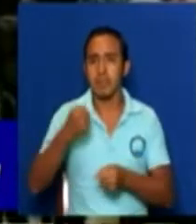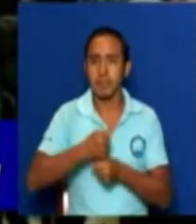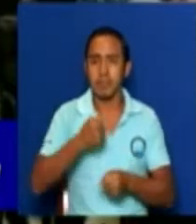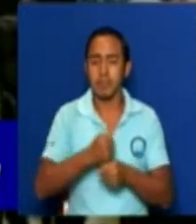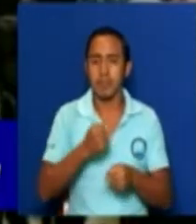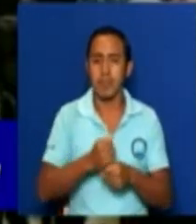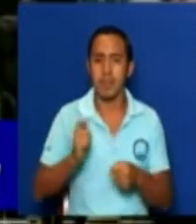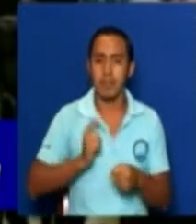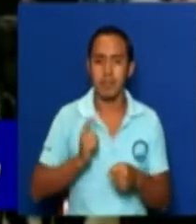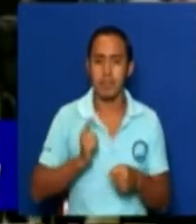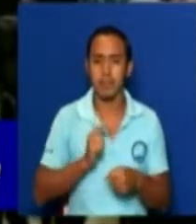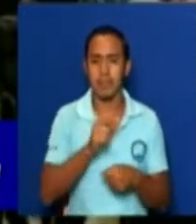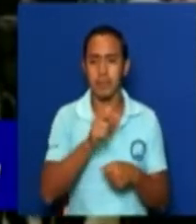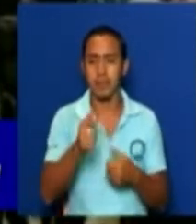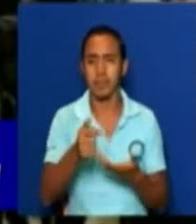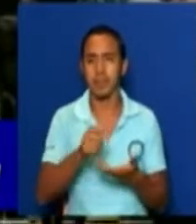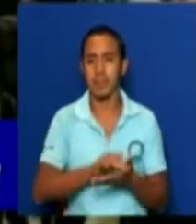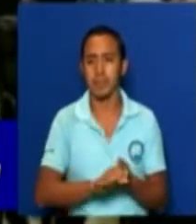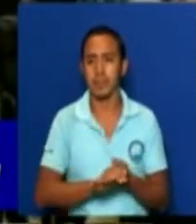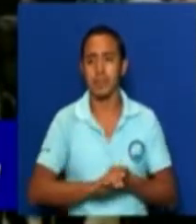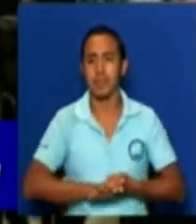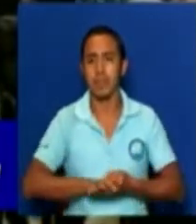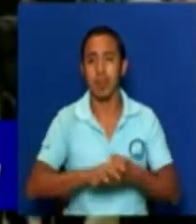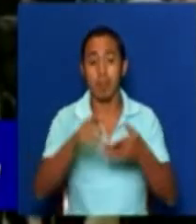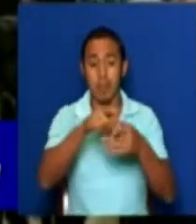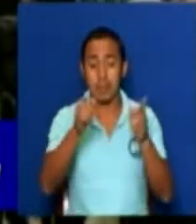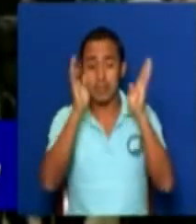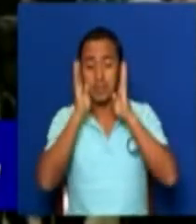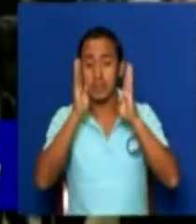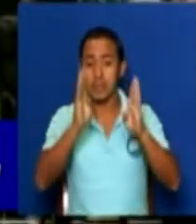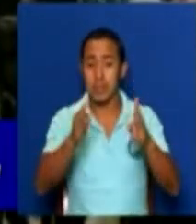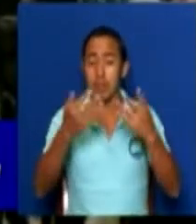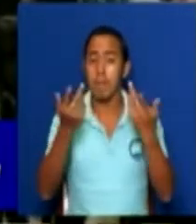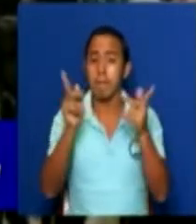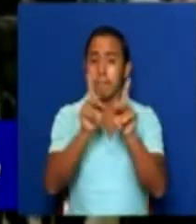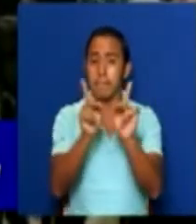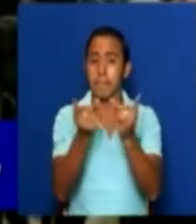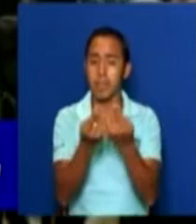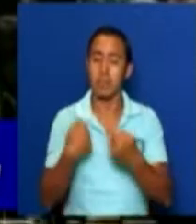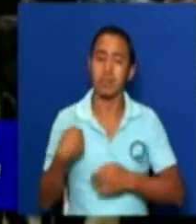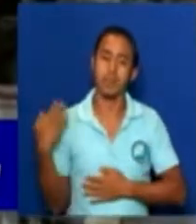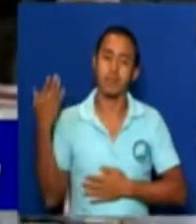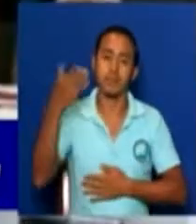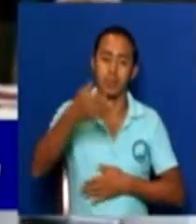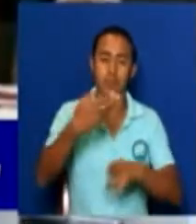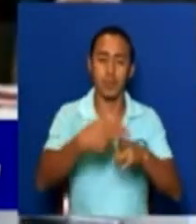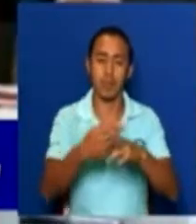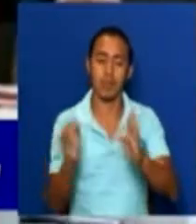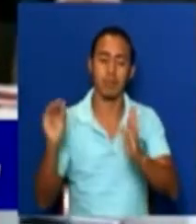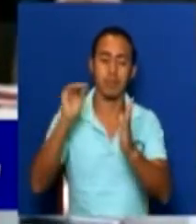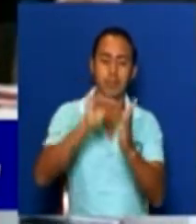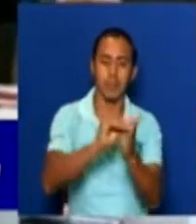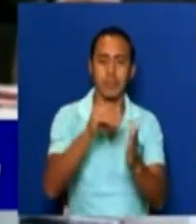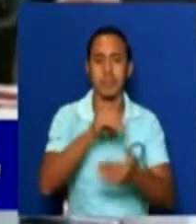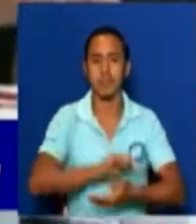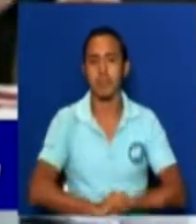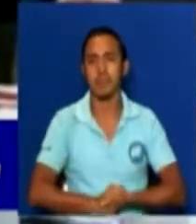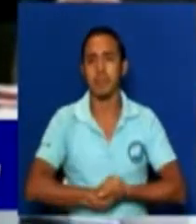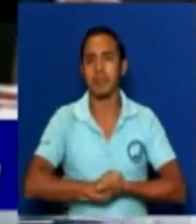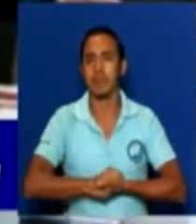tenemos un servicio de empleo público. Ahí nos vamos a registrar y ahí estamos, ahí la